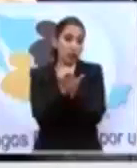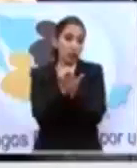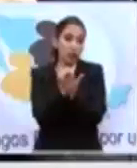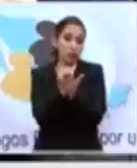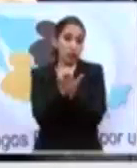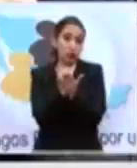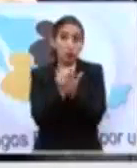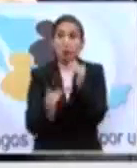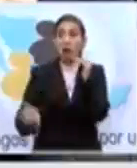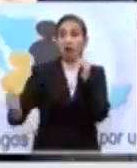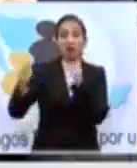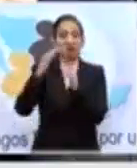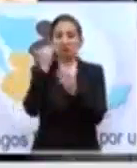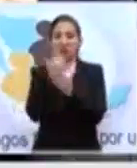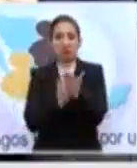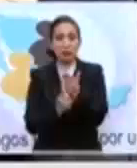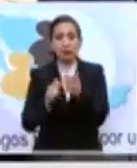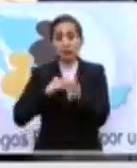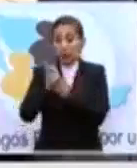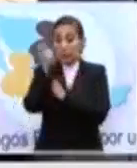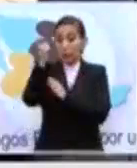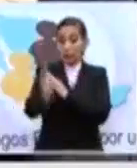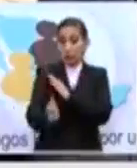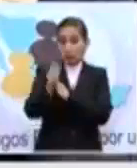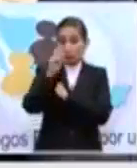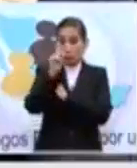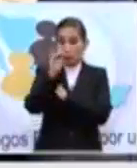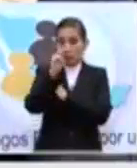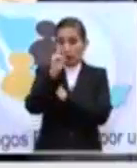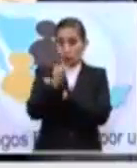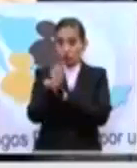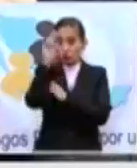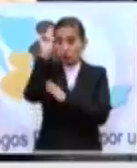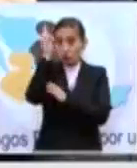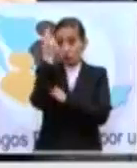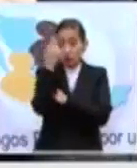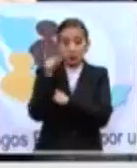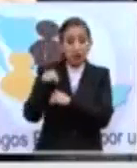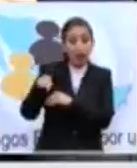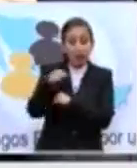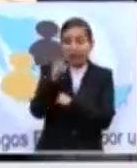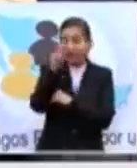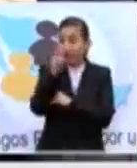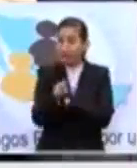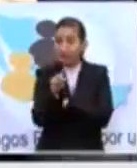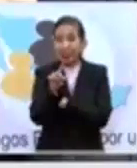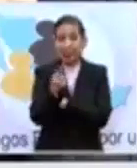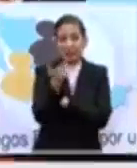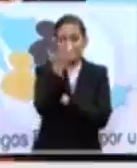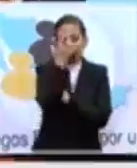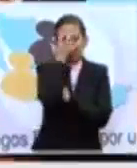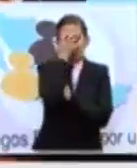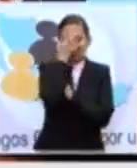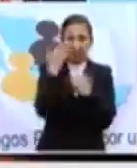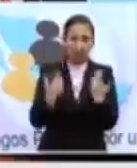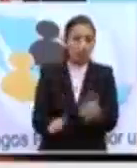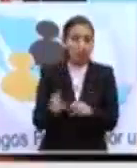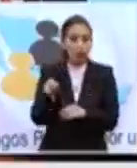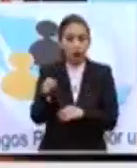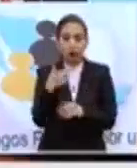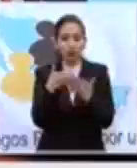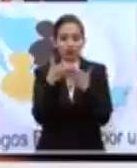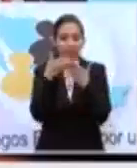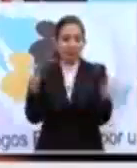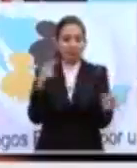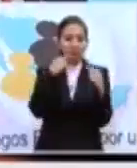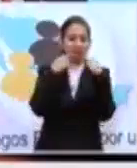más que de más. En el caso de la pensión universal, diría yo, senador, es verdaderamente penoso que no se haya